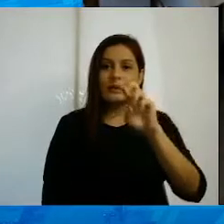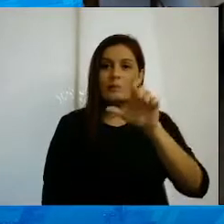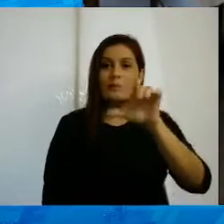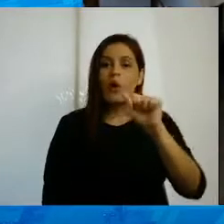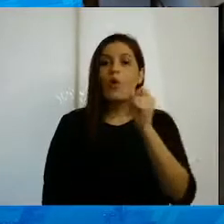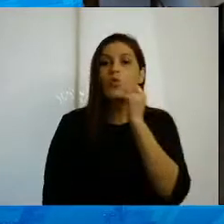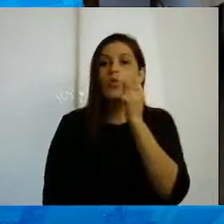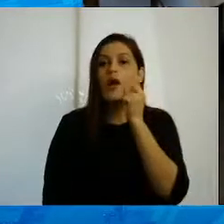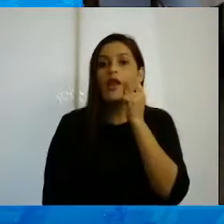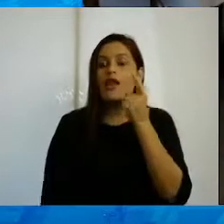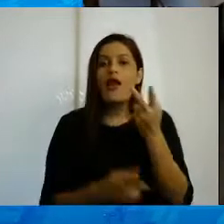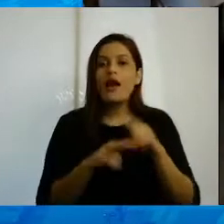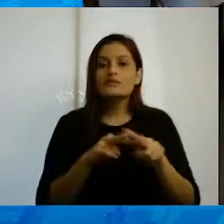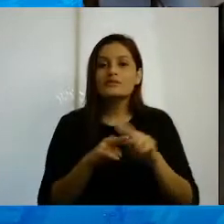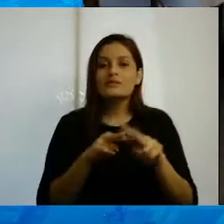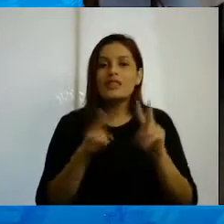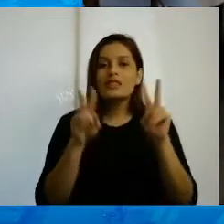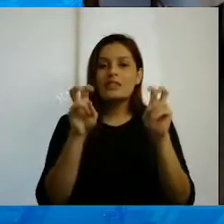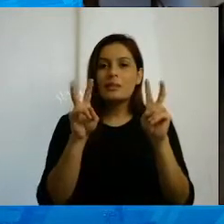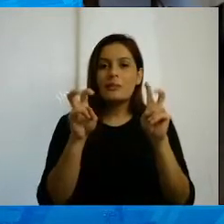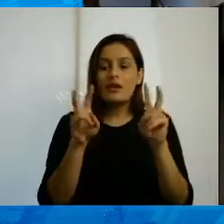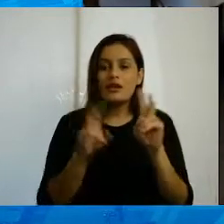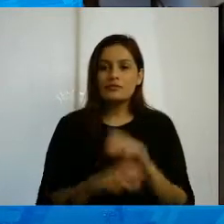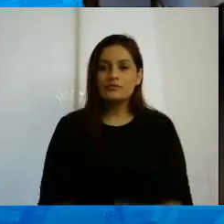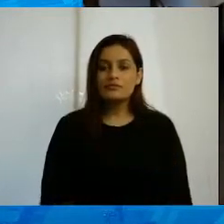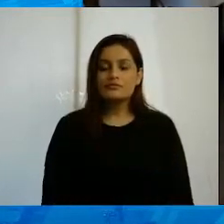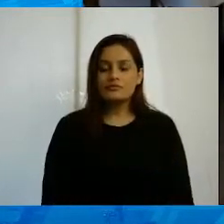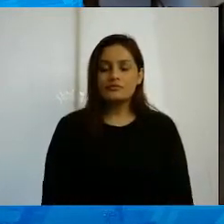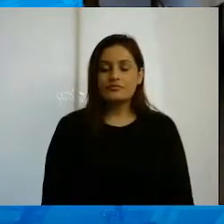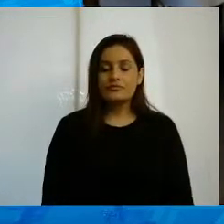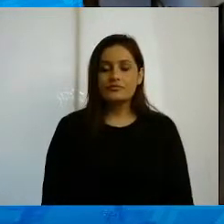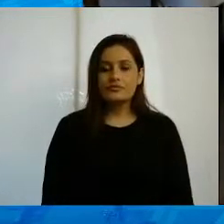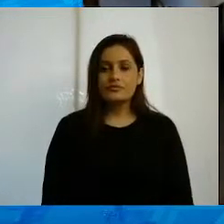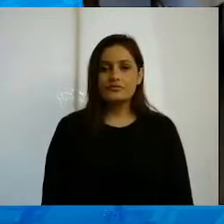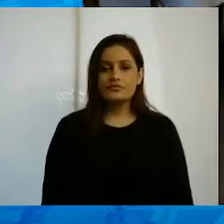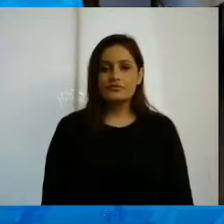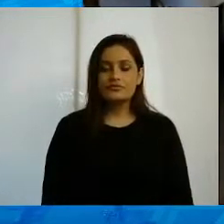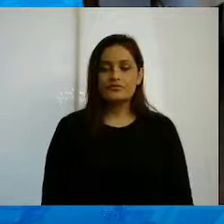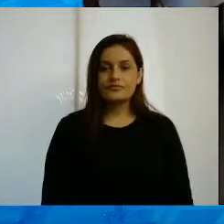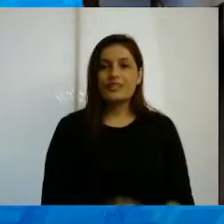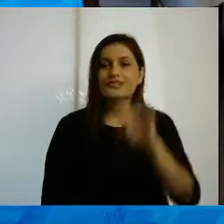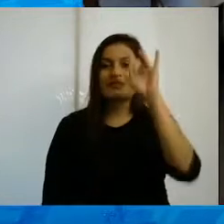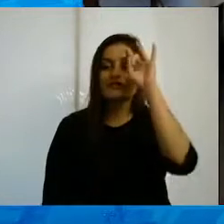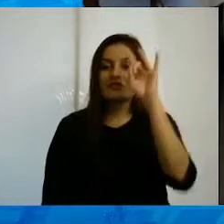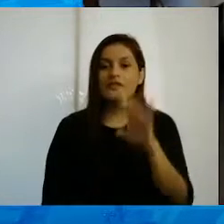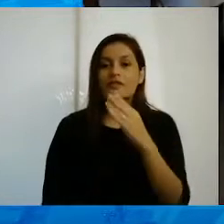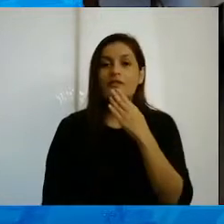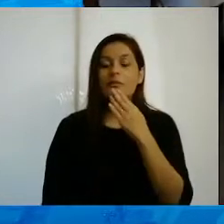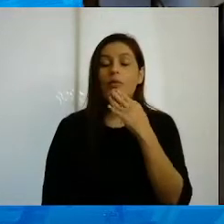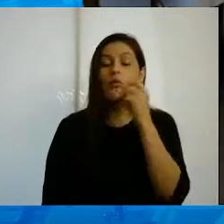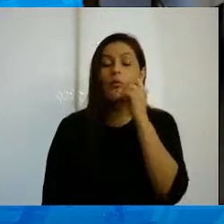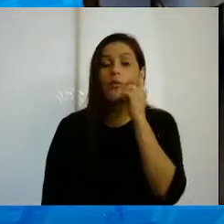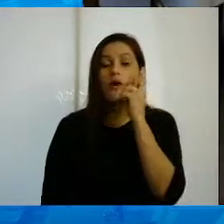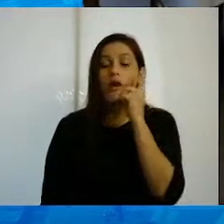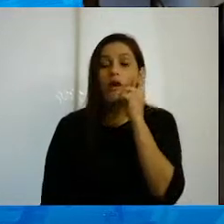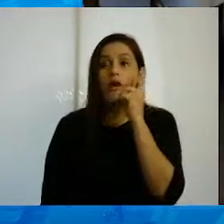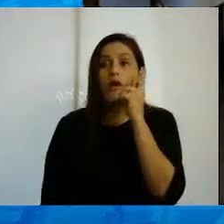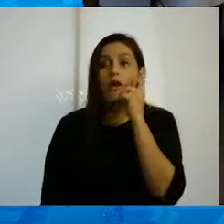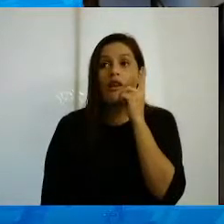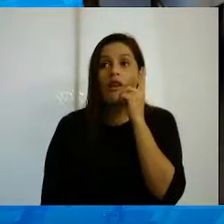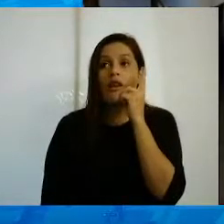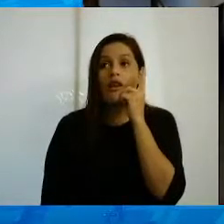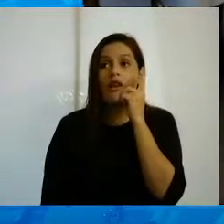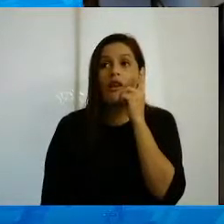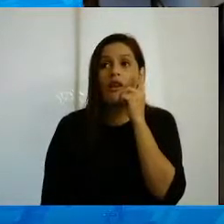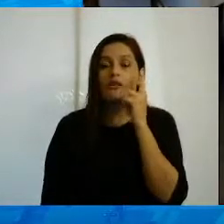la hoja de ruta que tiene CEPLAC en esta administración, ¿cierto? Y saber también cuál es, aparte de